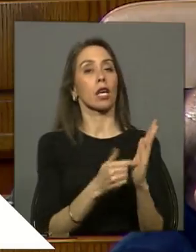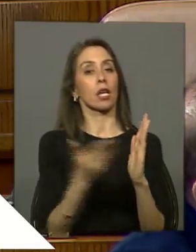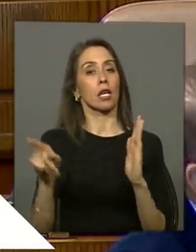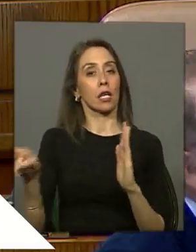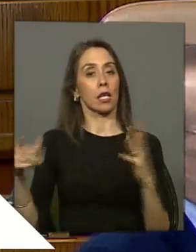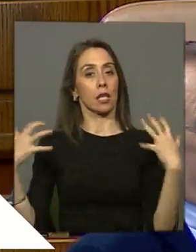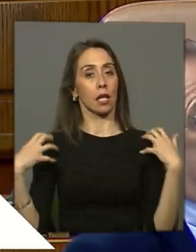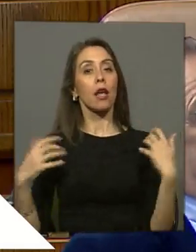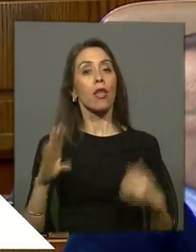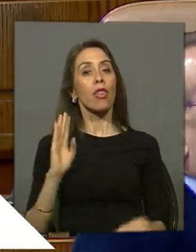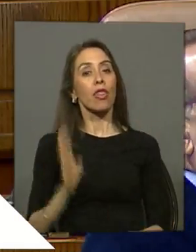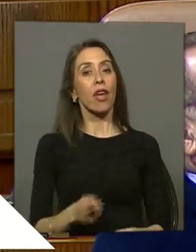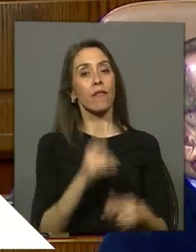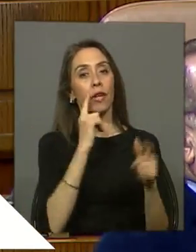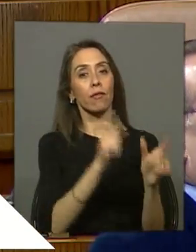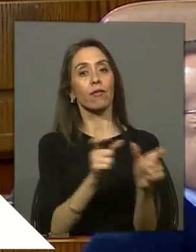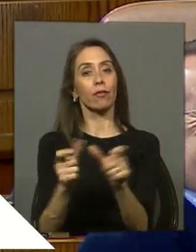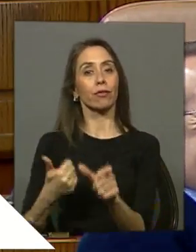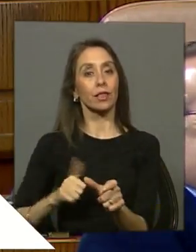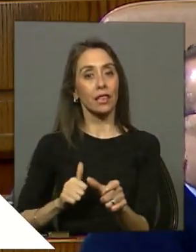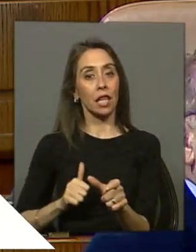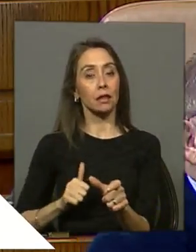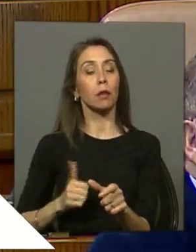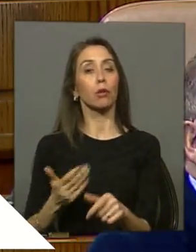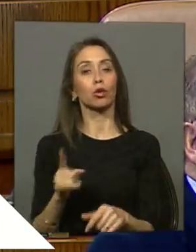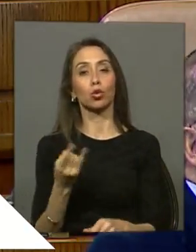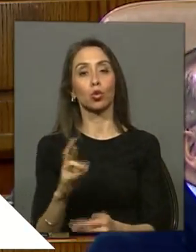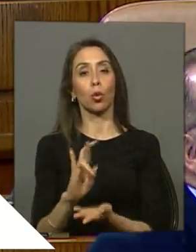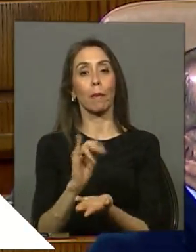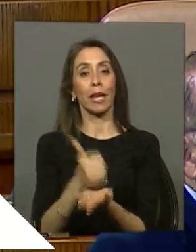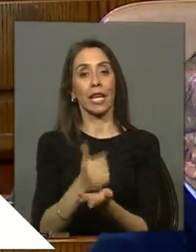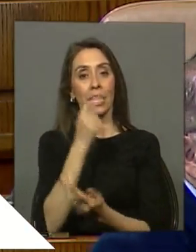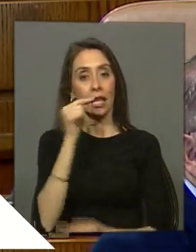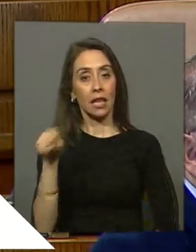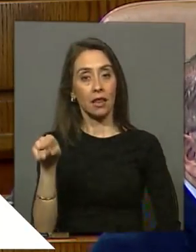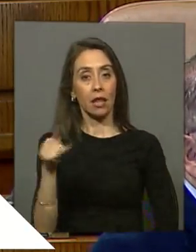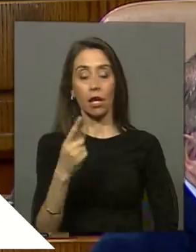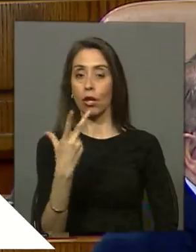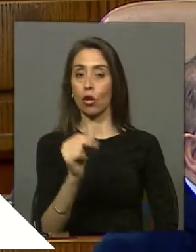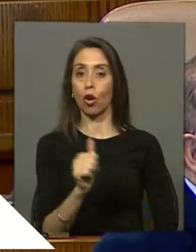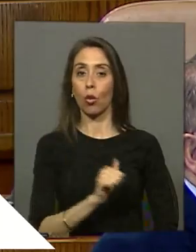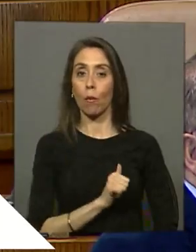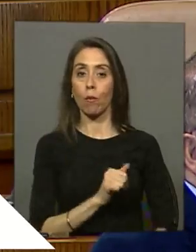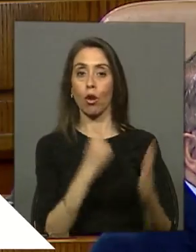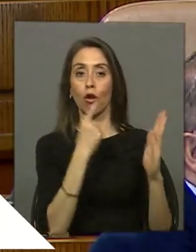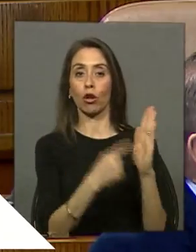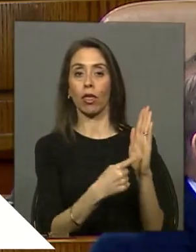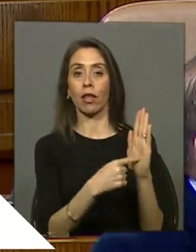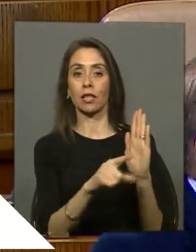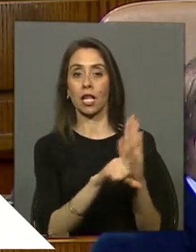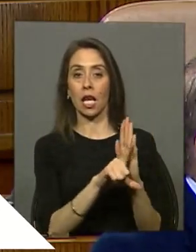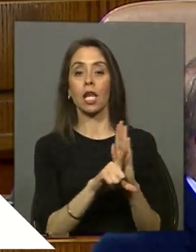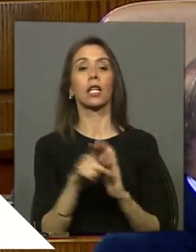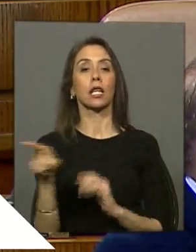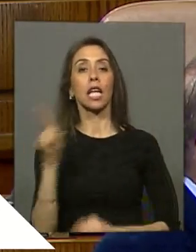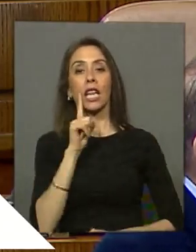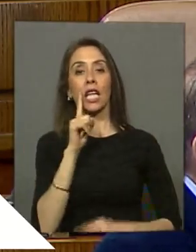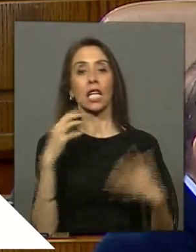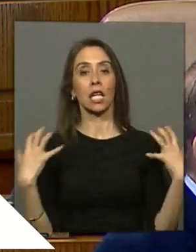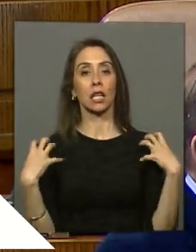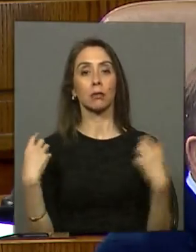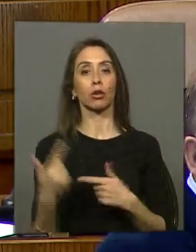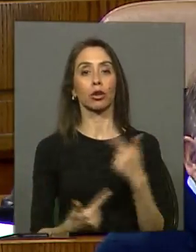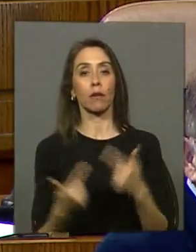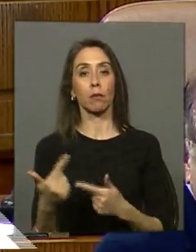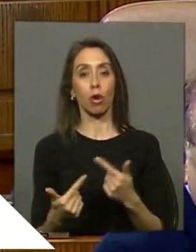y debía fiscalizarlo y por eso a mi juicio el superintendente no cumplió con la ley y tiene responsabilidad política